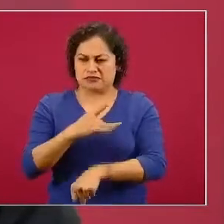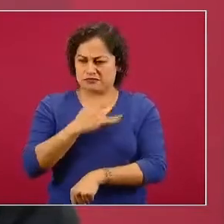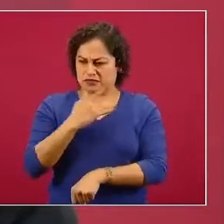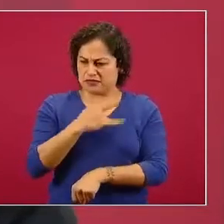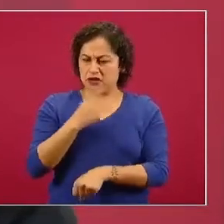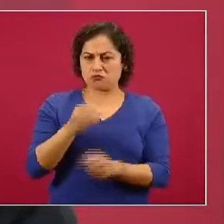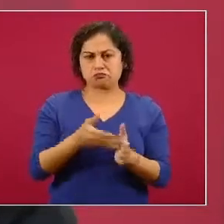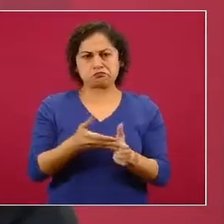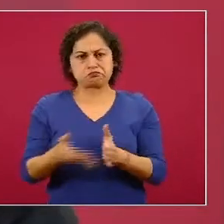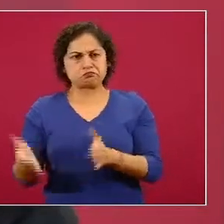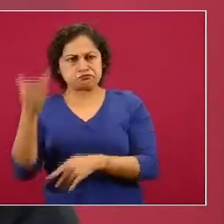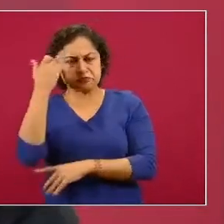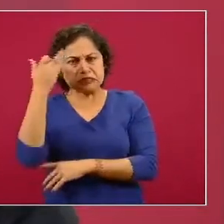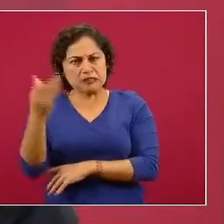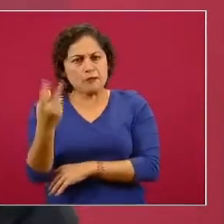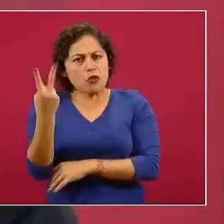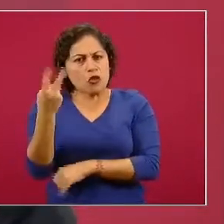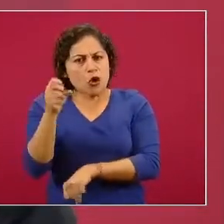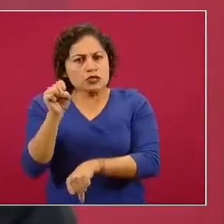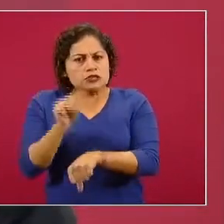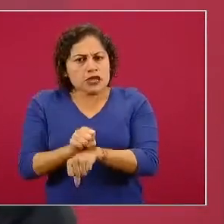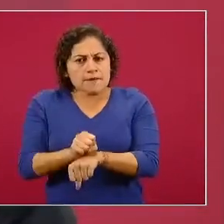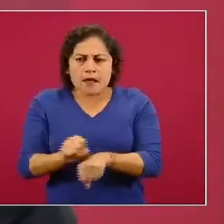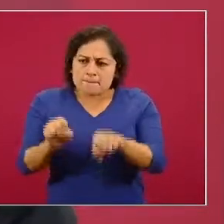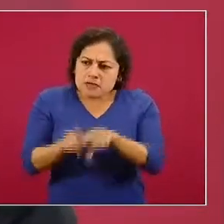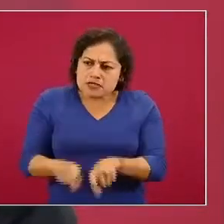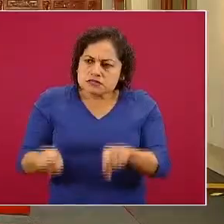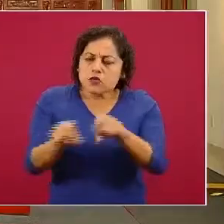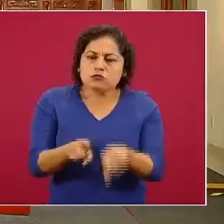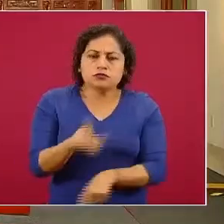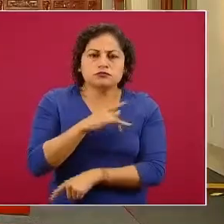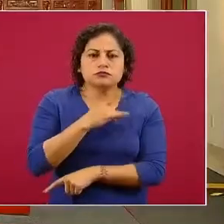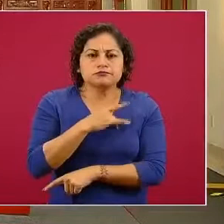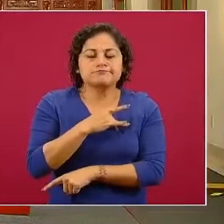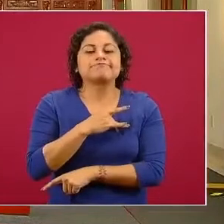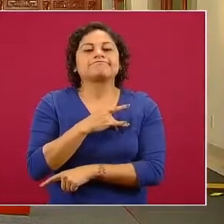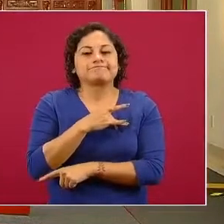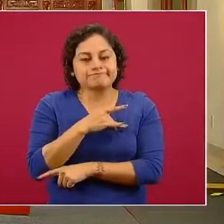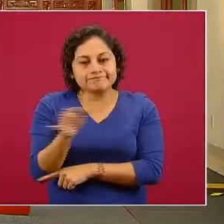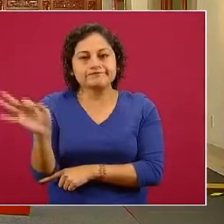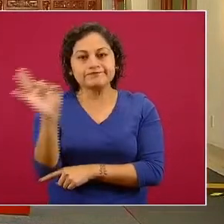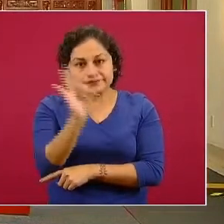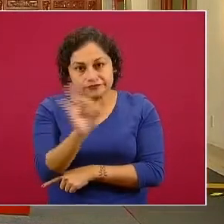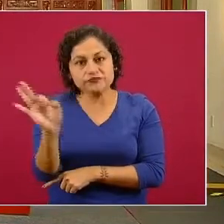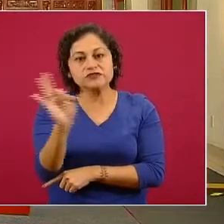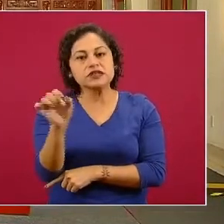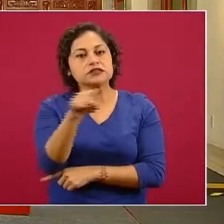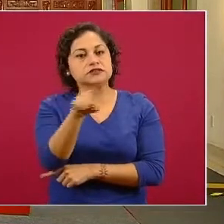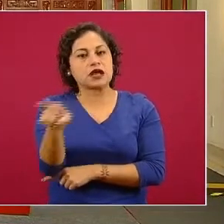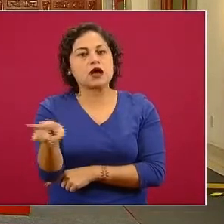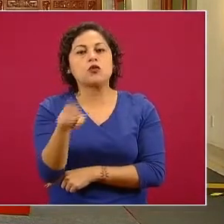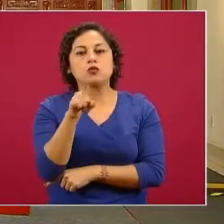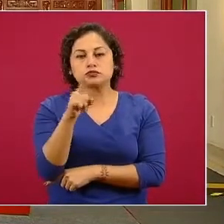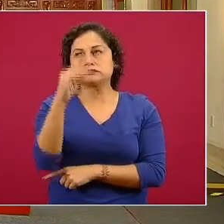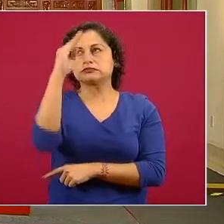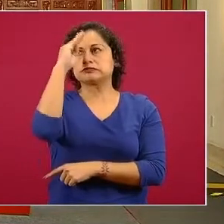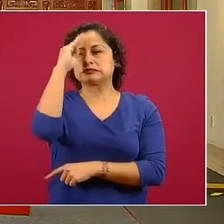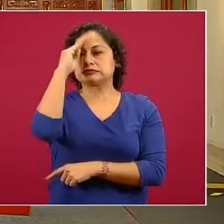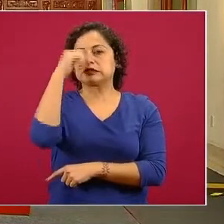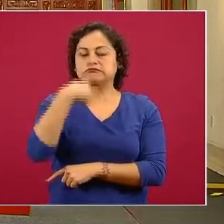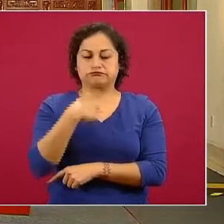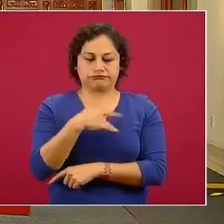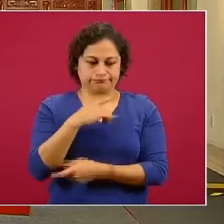2 semanas continuados casi todos los días, es muy probable que estemos ante una